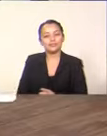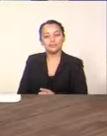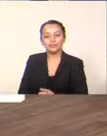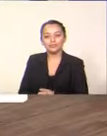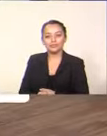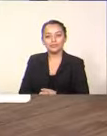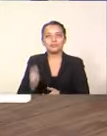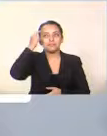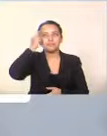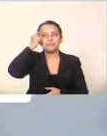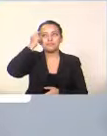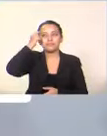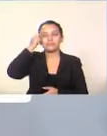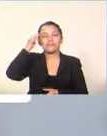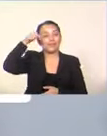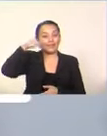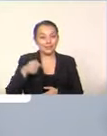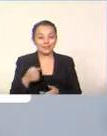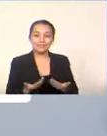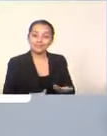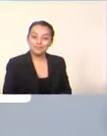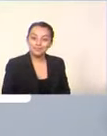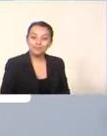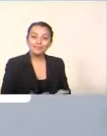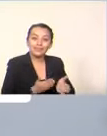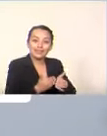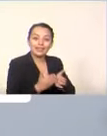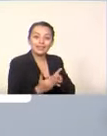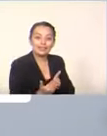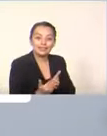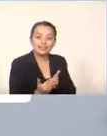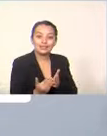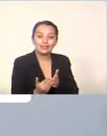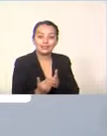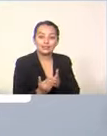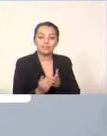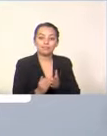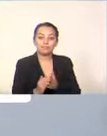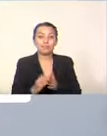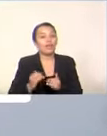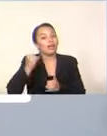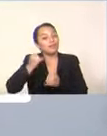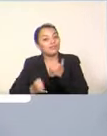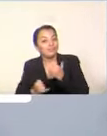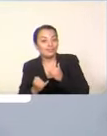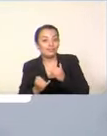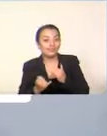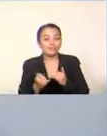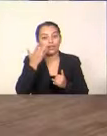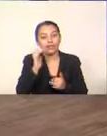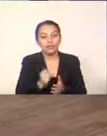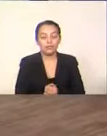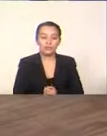resta. En este caso, al igual que antes, vamos a iniciar siempre desde las unidades. Entonces, sería